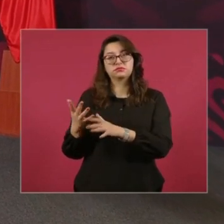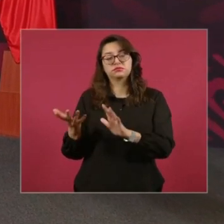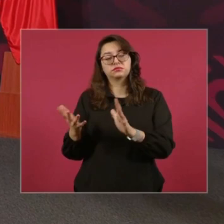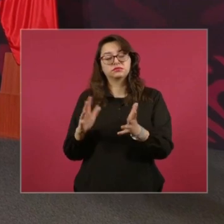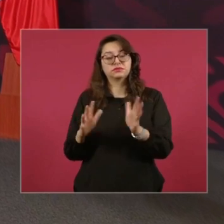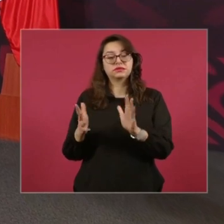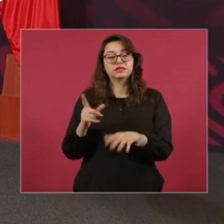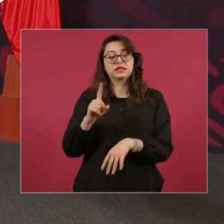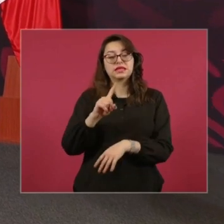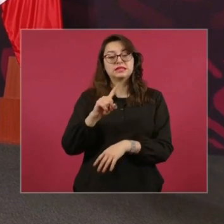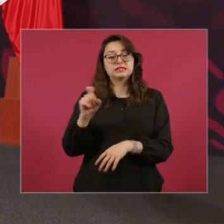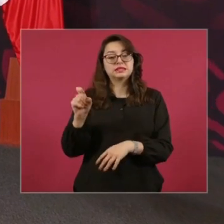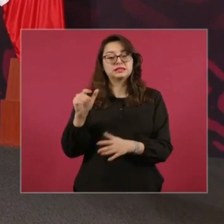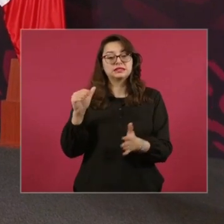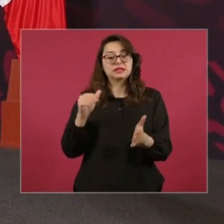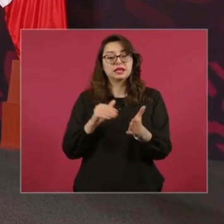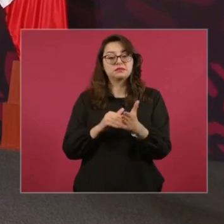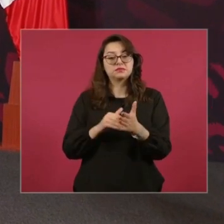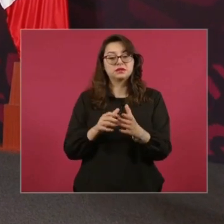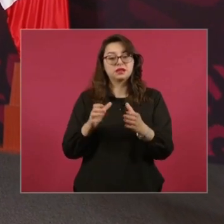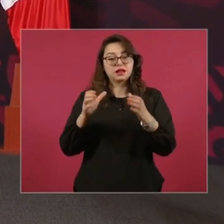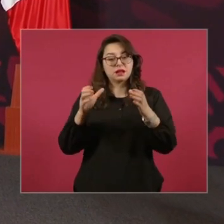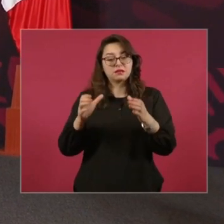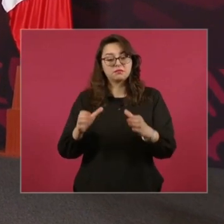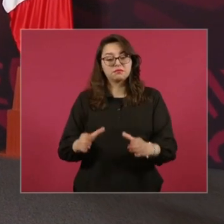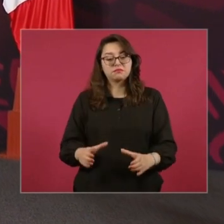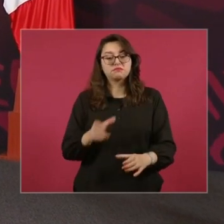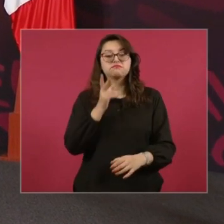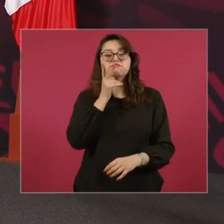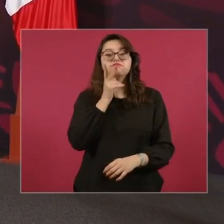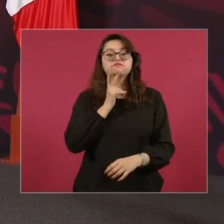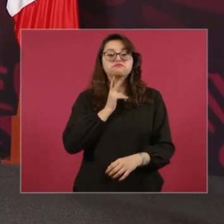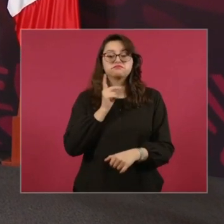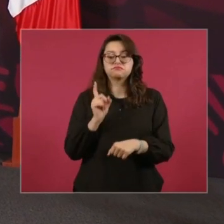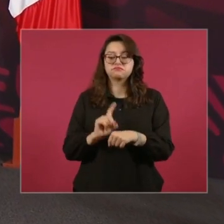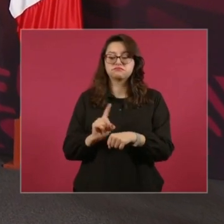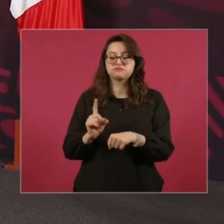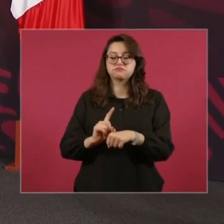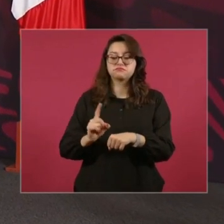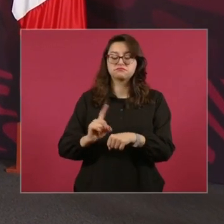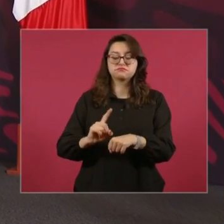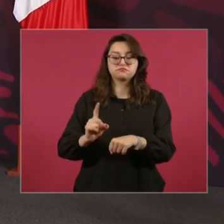alrededor de 100,000 barriles de petróleo diarios.